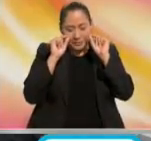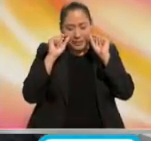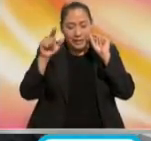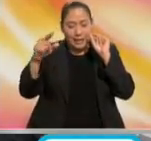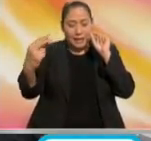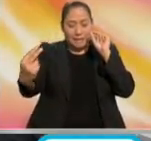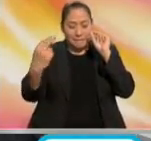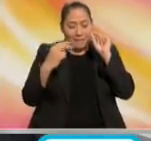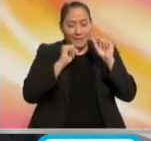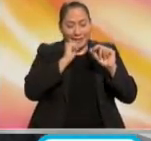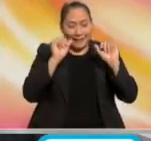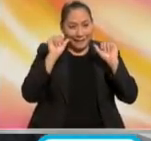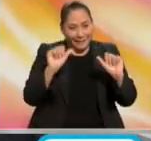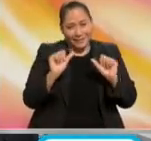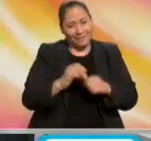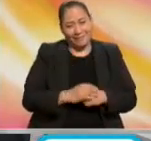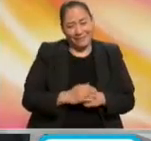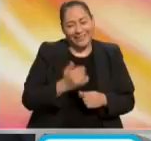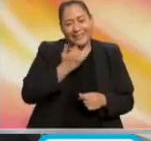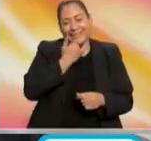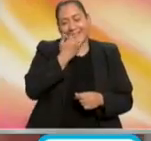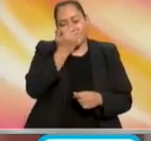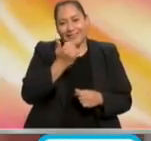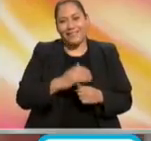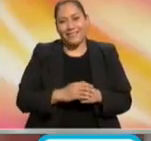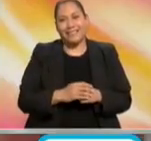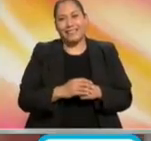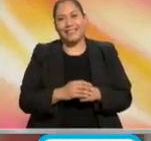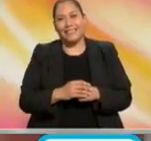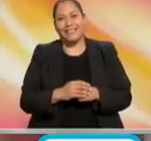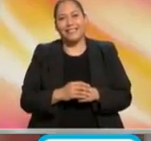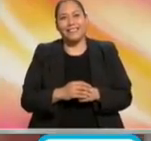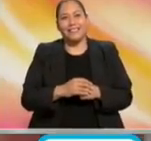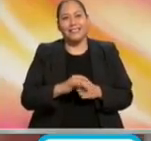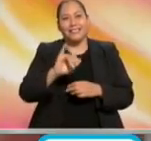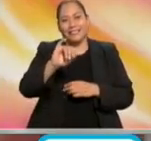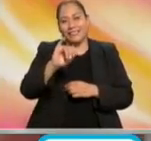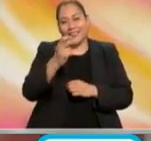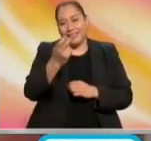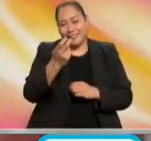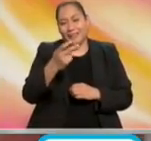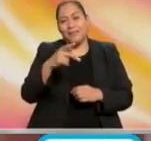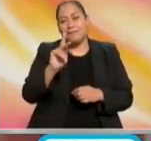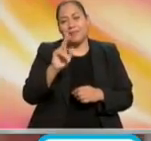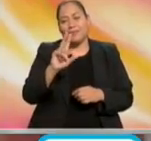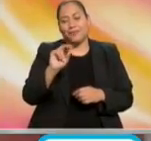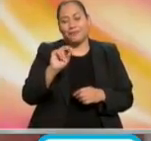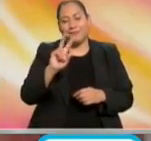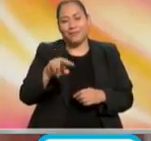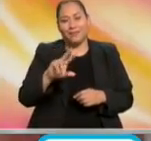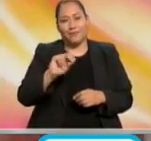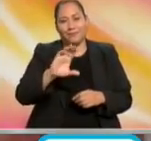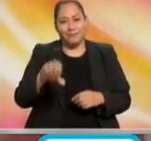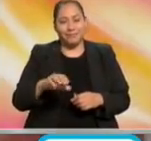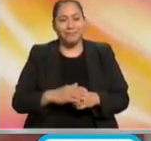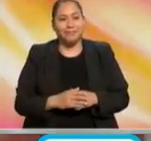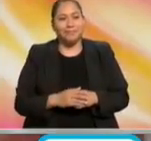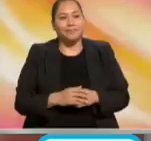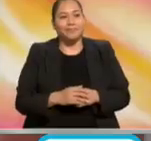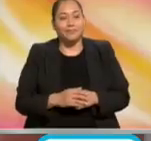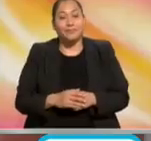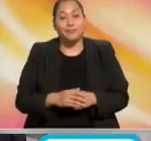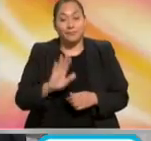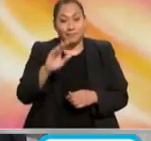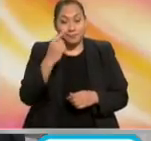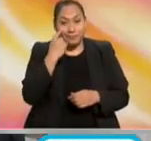ver. Claro. Es que es una de las cosas que hacemos. Como que mano invisible, ¿no? Exactamente. Pero es no. una parte, pero no es cierto. ¿Ok? Entonces, son